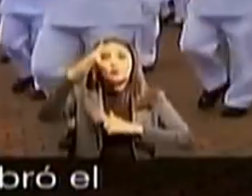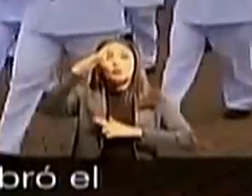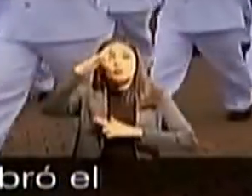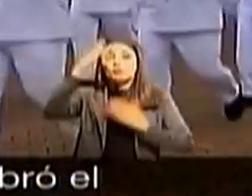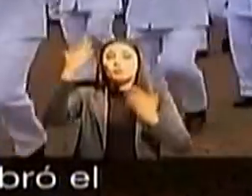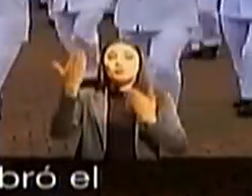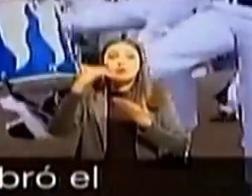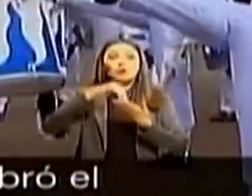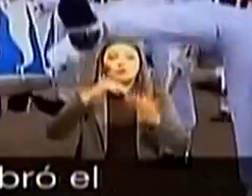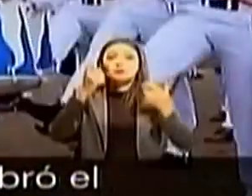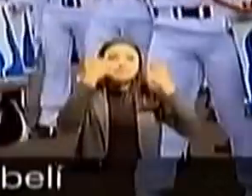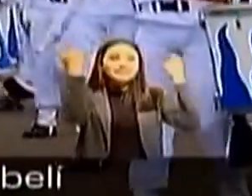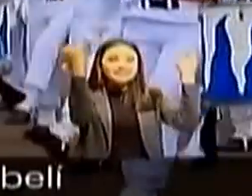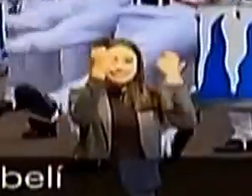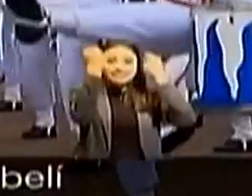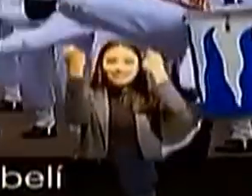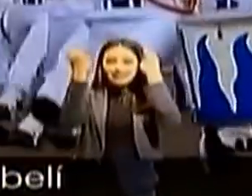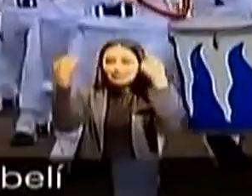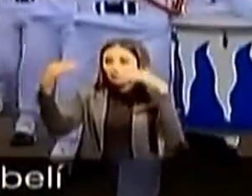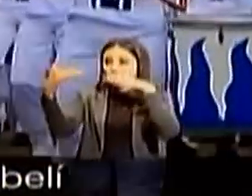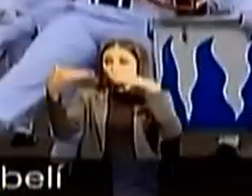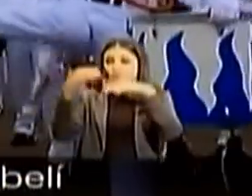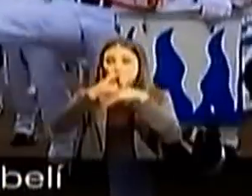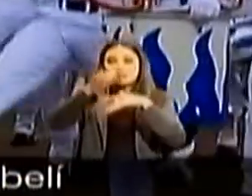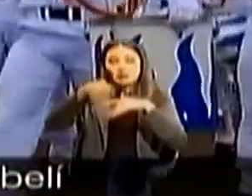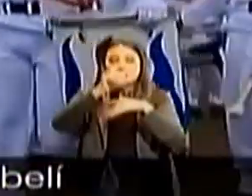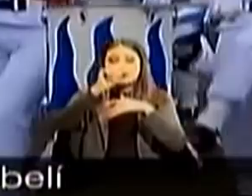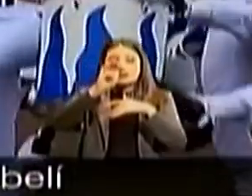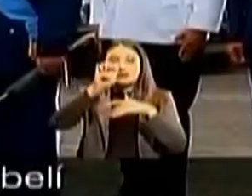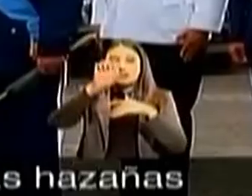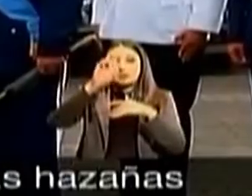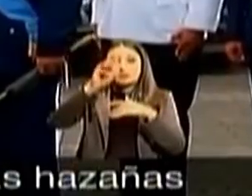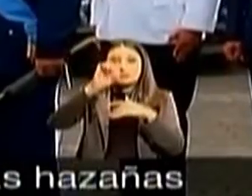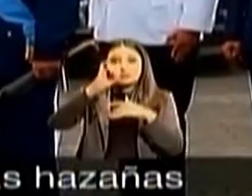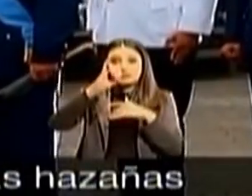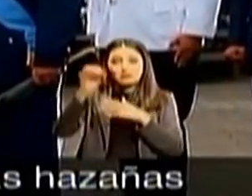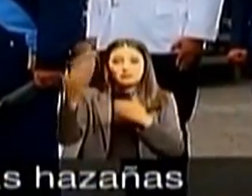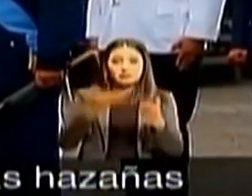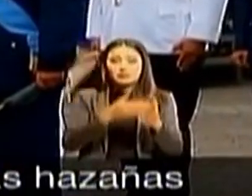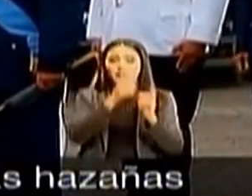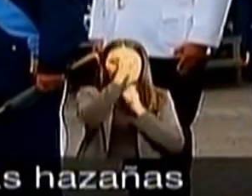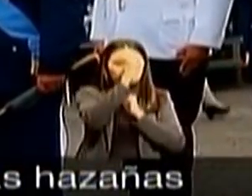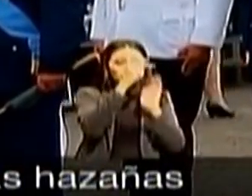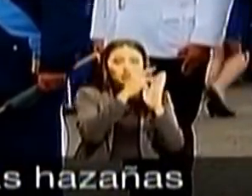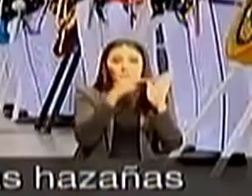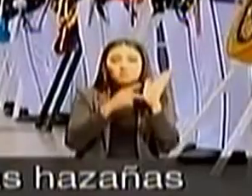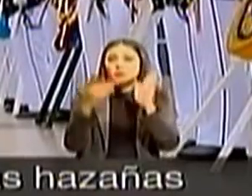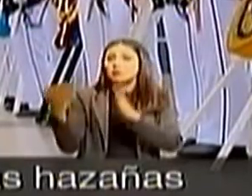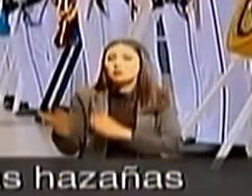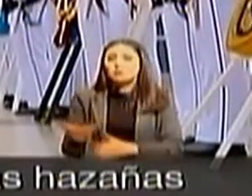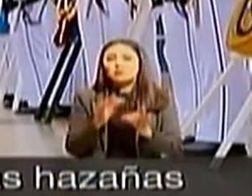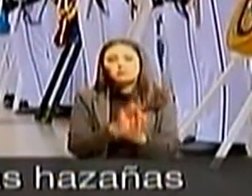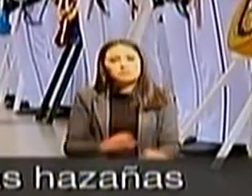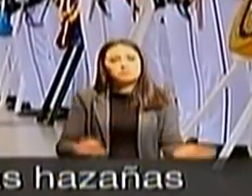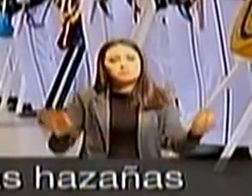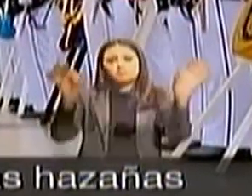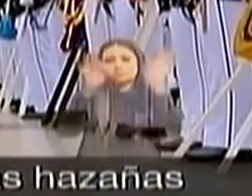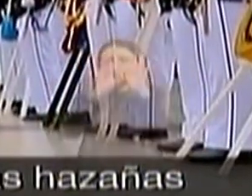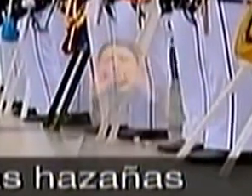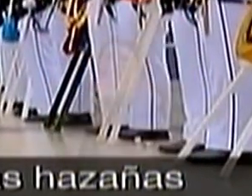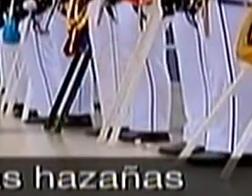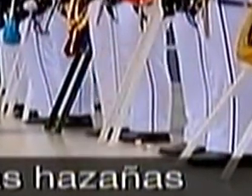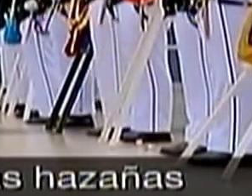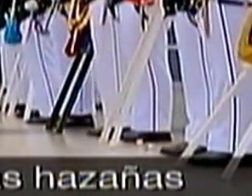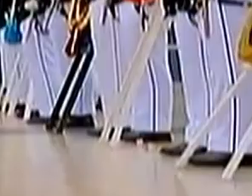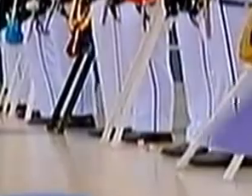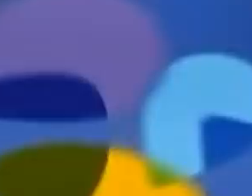celebró el 77º aniversario del combate naval de Jambelí y glorias navales. Esta ceremonia celebra una de las hazañas más excelsas de la